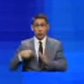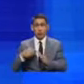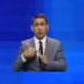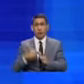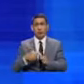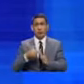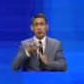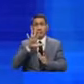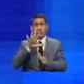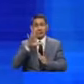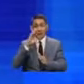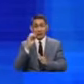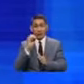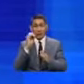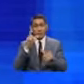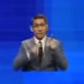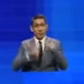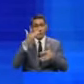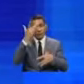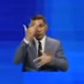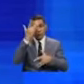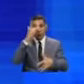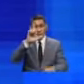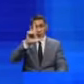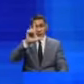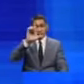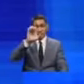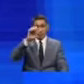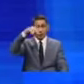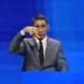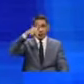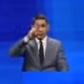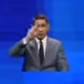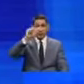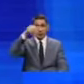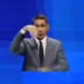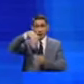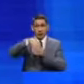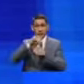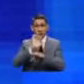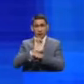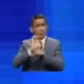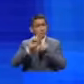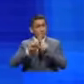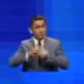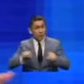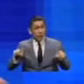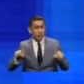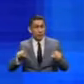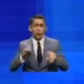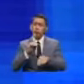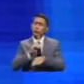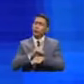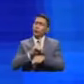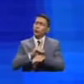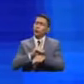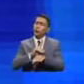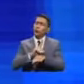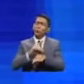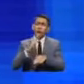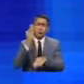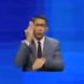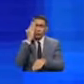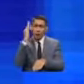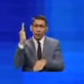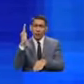50 casos de lepra en el país. Pese a los avances, la ciencia aún no logra identificar el tiempo